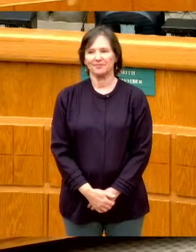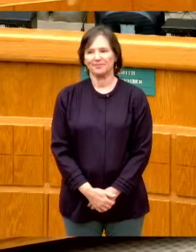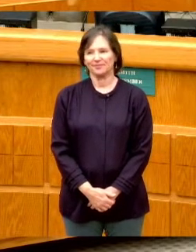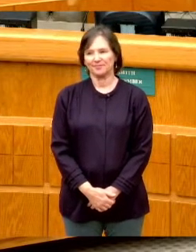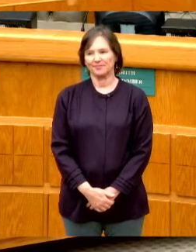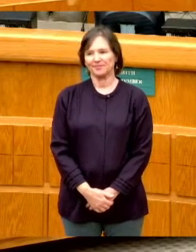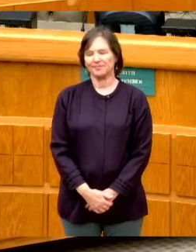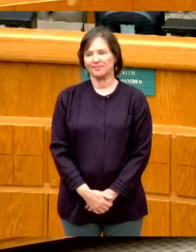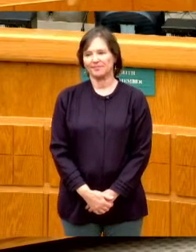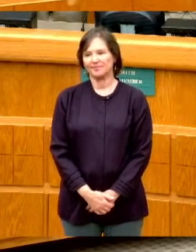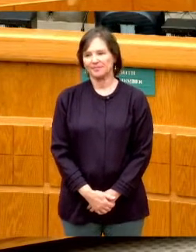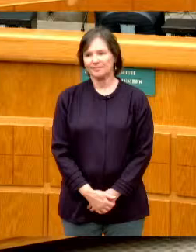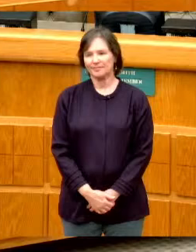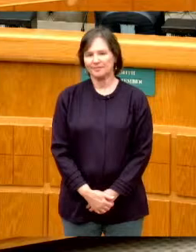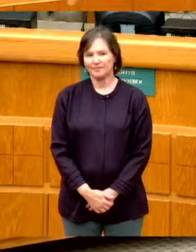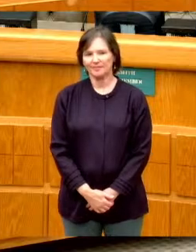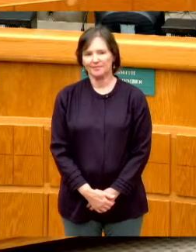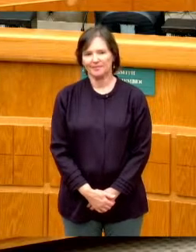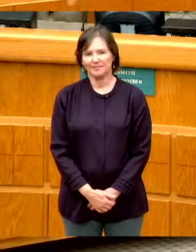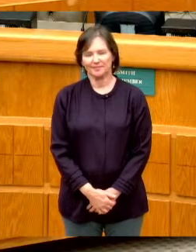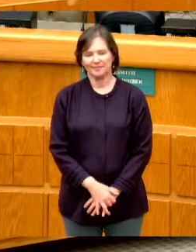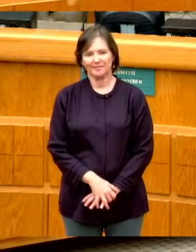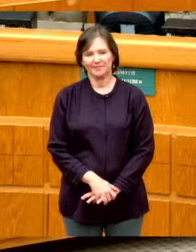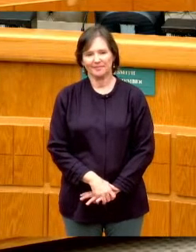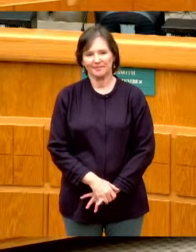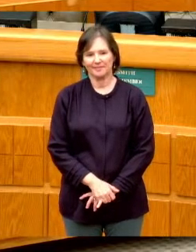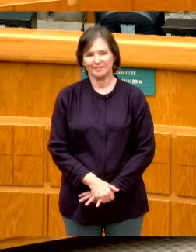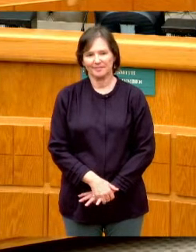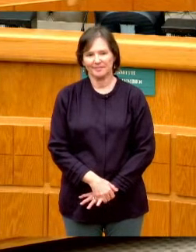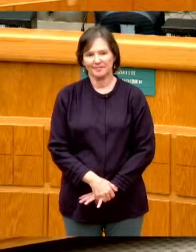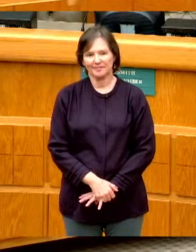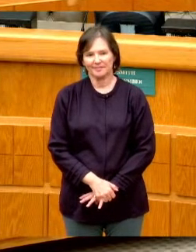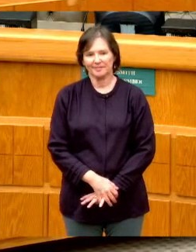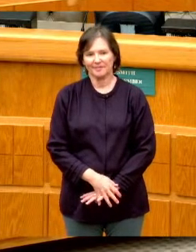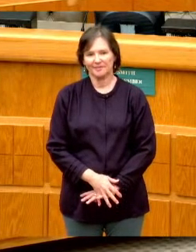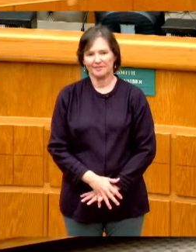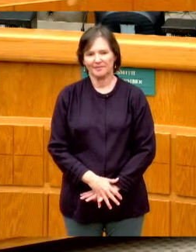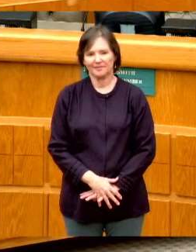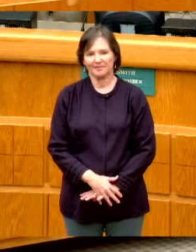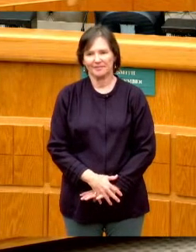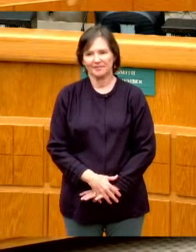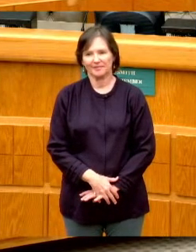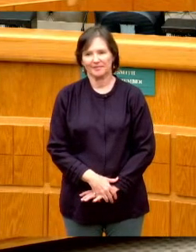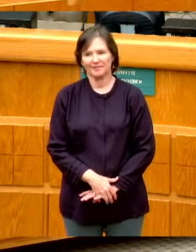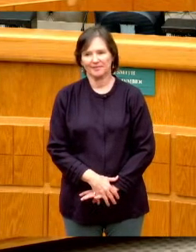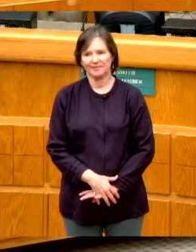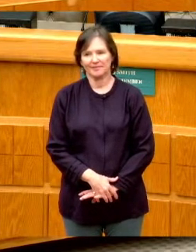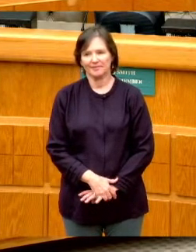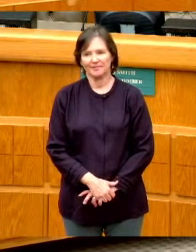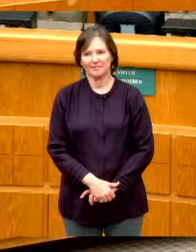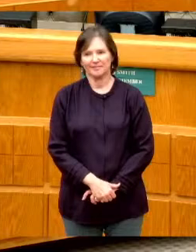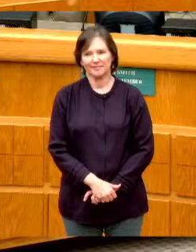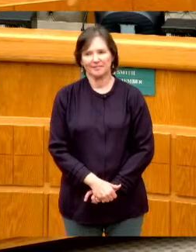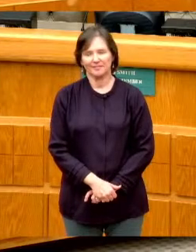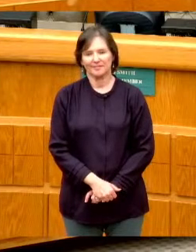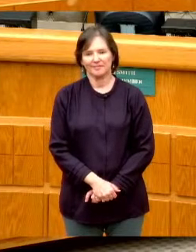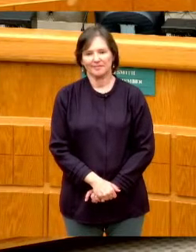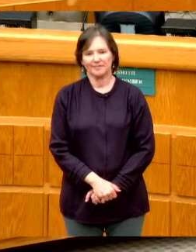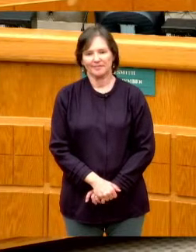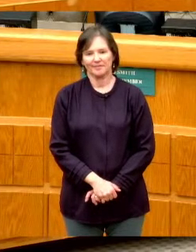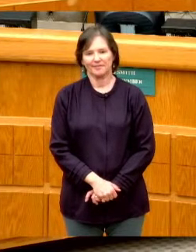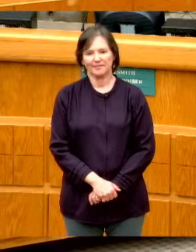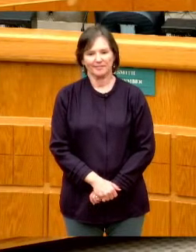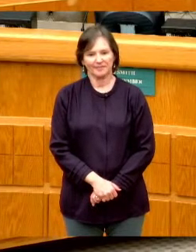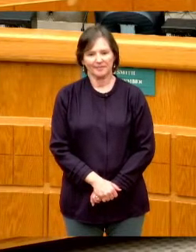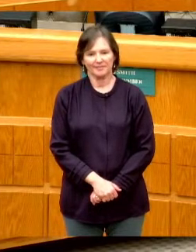Las vacunas de segunda dosis ya están asignadas a una persona que ha recibido su primera dosis en el pasado. Cualquiera que esté en el vehículo y que no esté vacunado